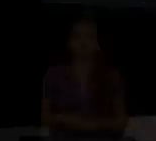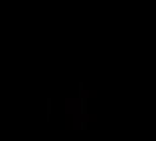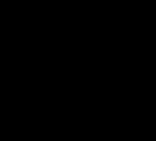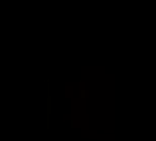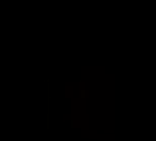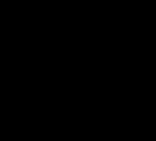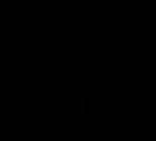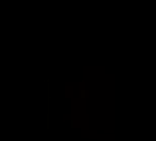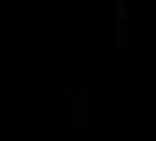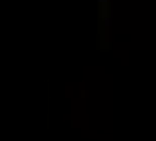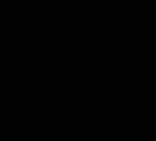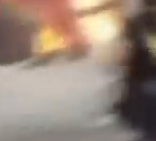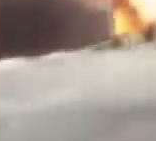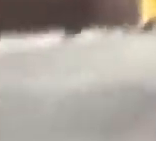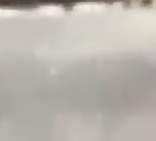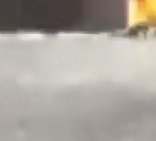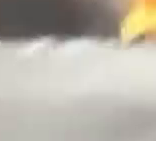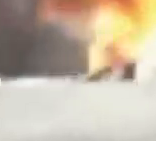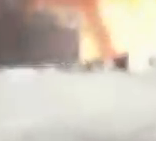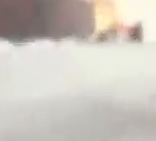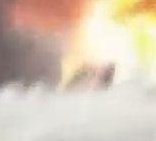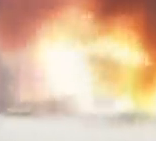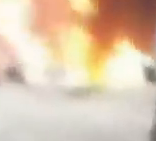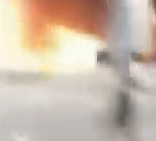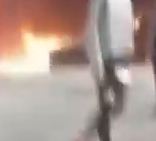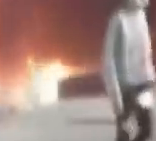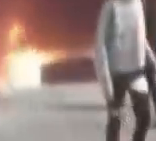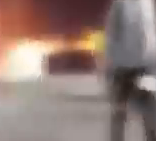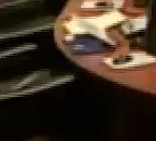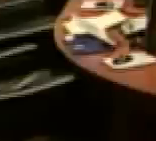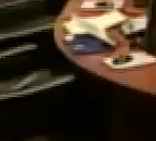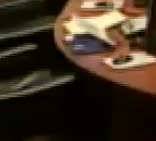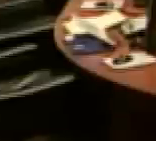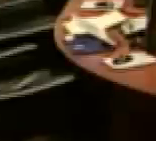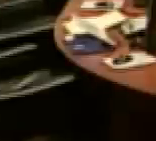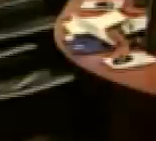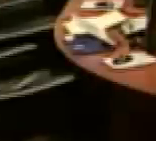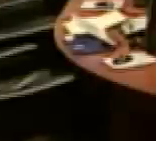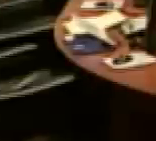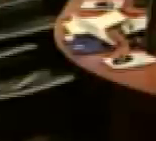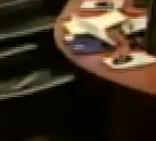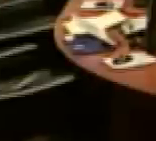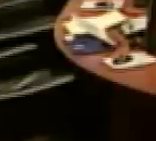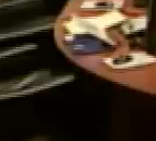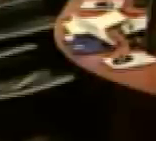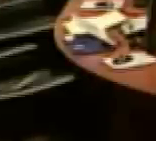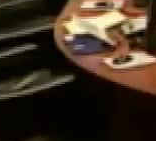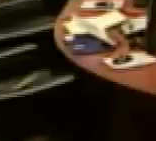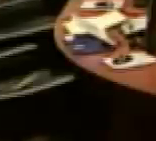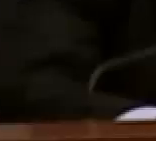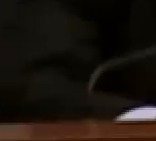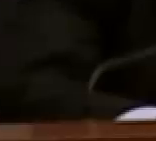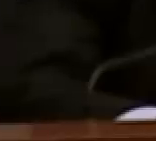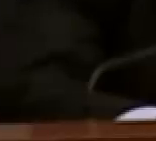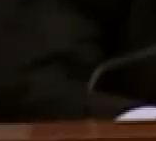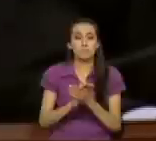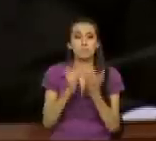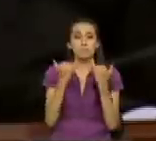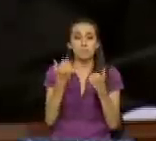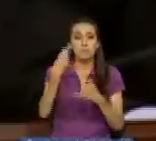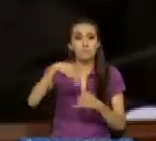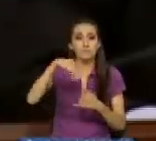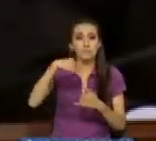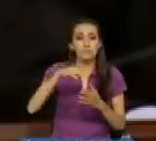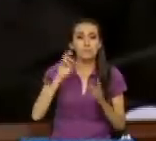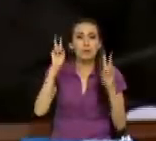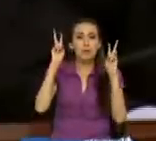la situación política que vive Venezuela continúa siendo el principal punto de discusión en el seno de la Organización de Estados Americanos oea este miércoles